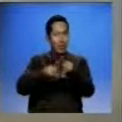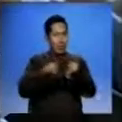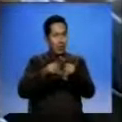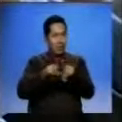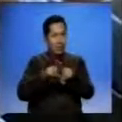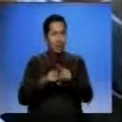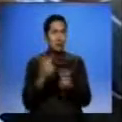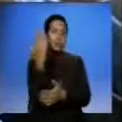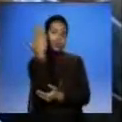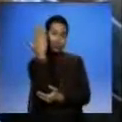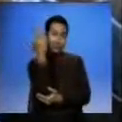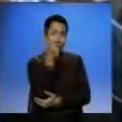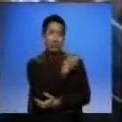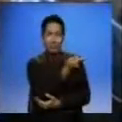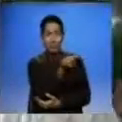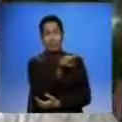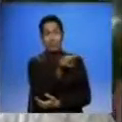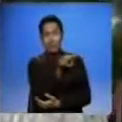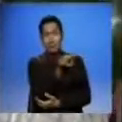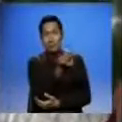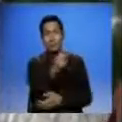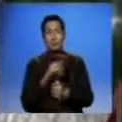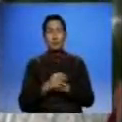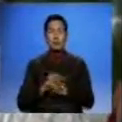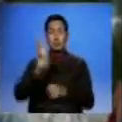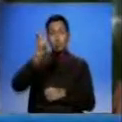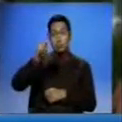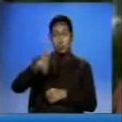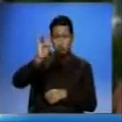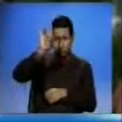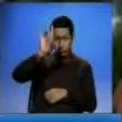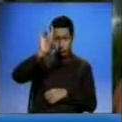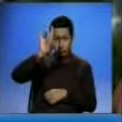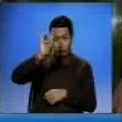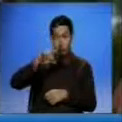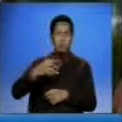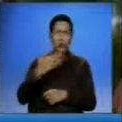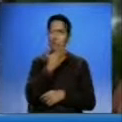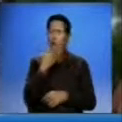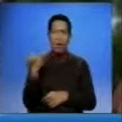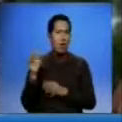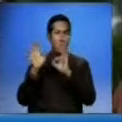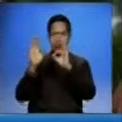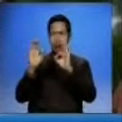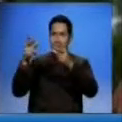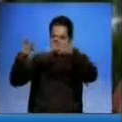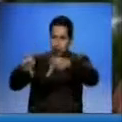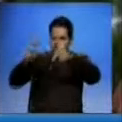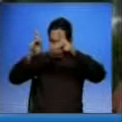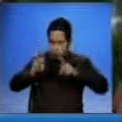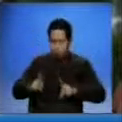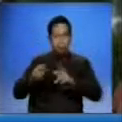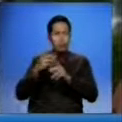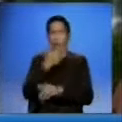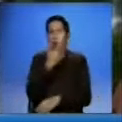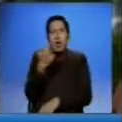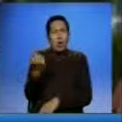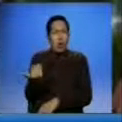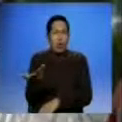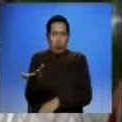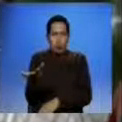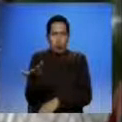de los alcaldes mencionados. El 6,8 es la mejor ubicación determinada por